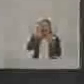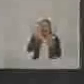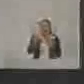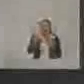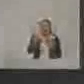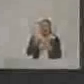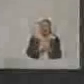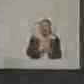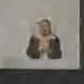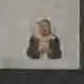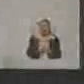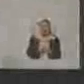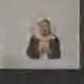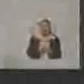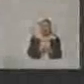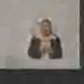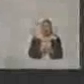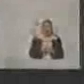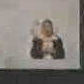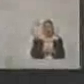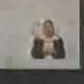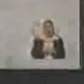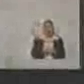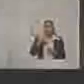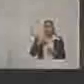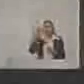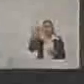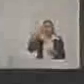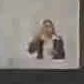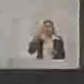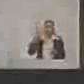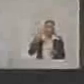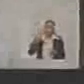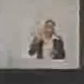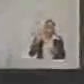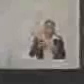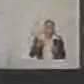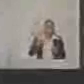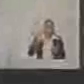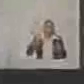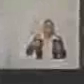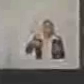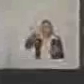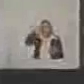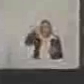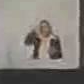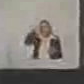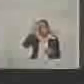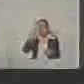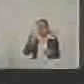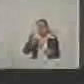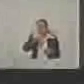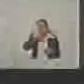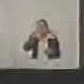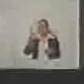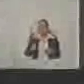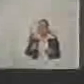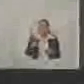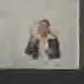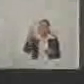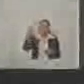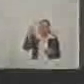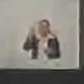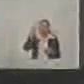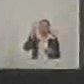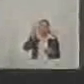no he estado en el ejercicio de la política, pero soy una persona inteligente y de pronto los topes de campaña, no sé si a